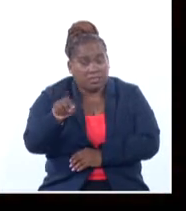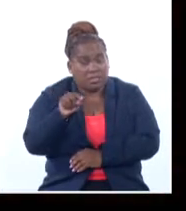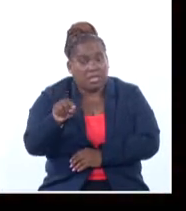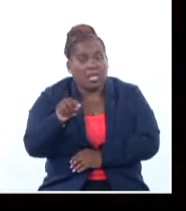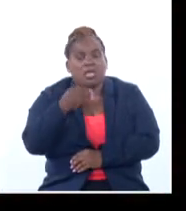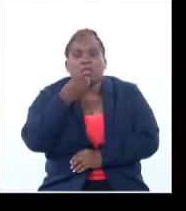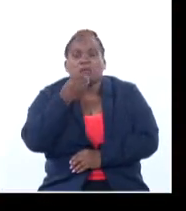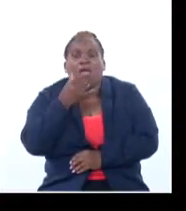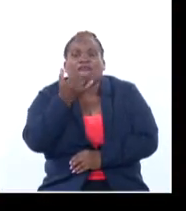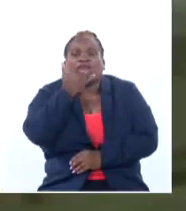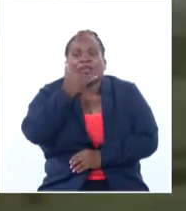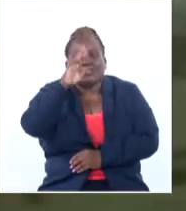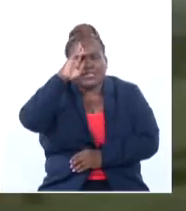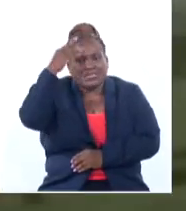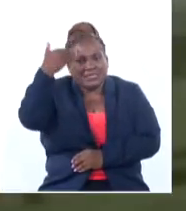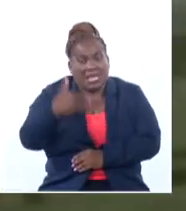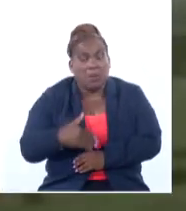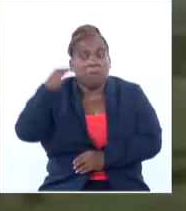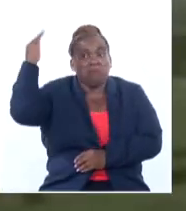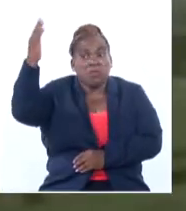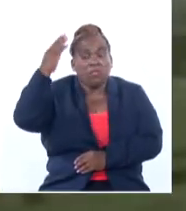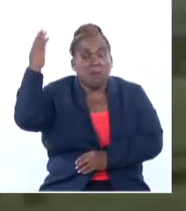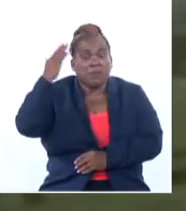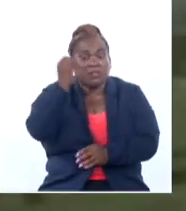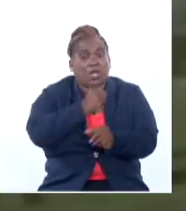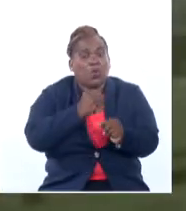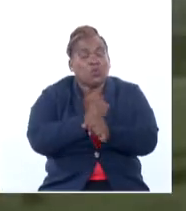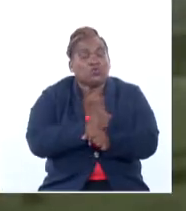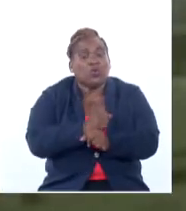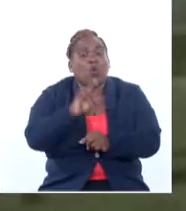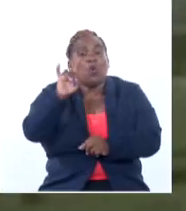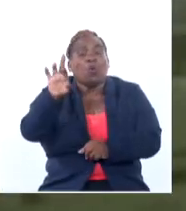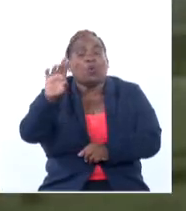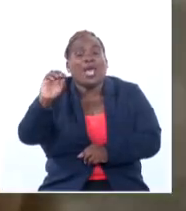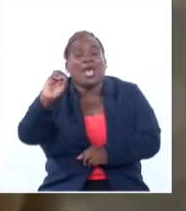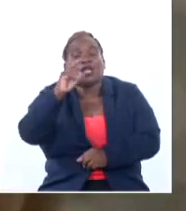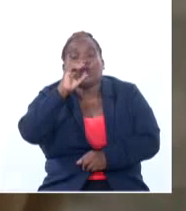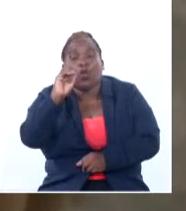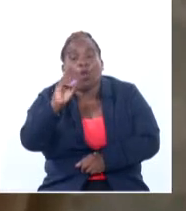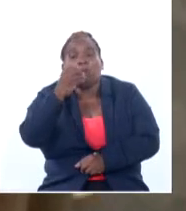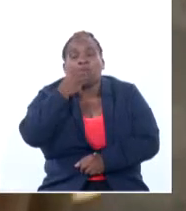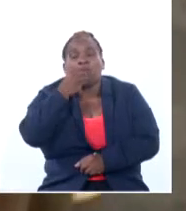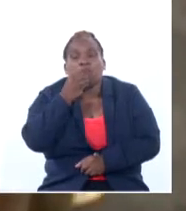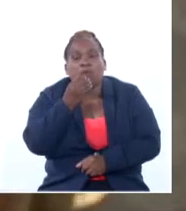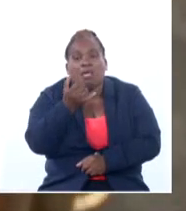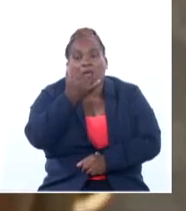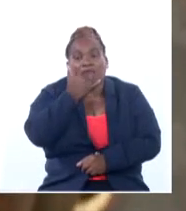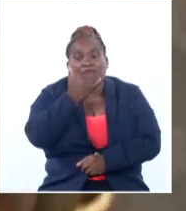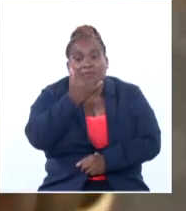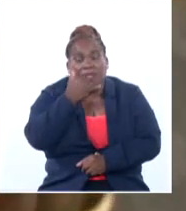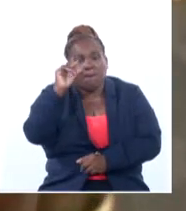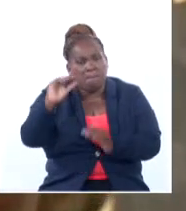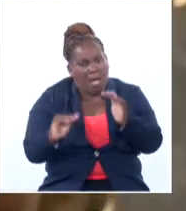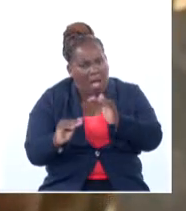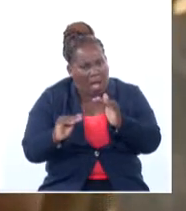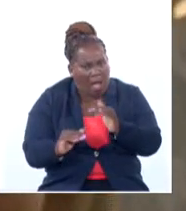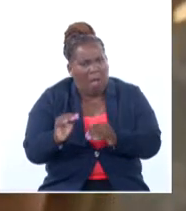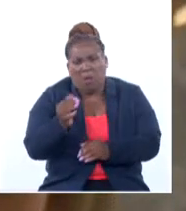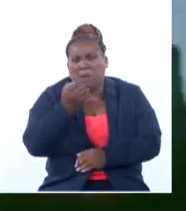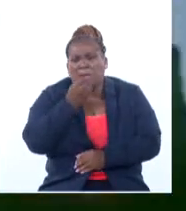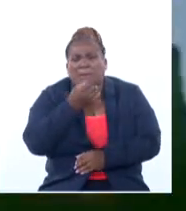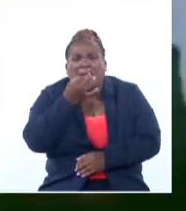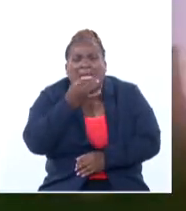salud y el medio ambiente por el uso de estas municiones de uranio empobrecido probablemente sería bajo. Sin embargo, fueron